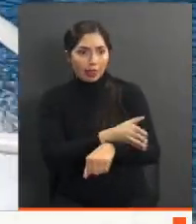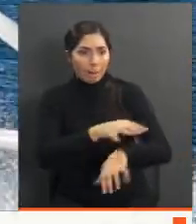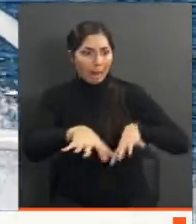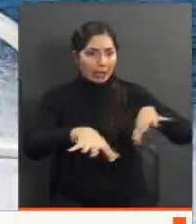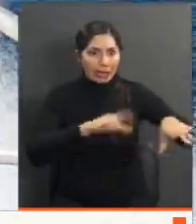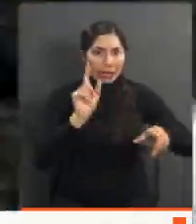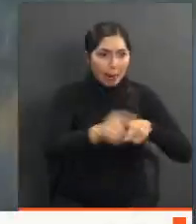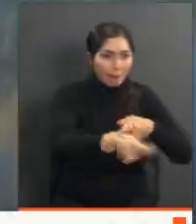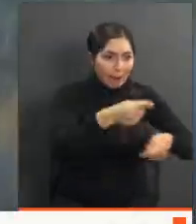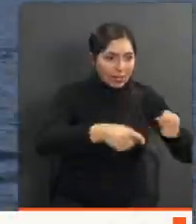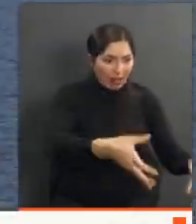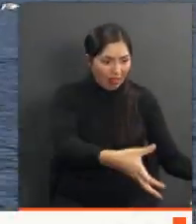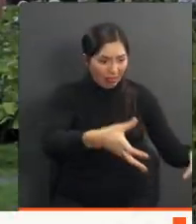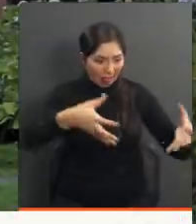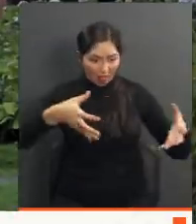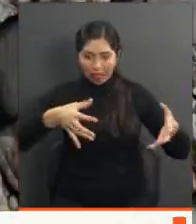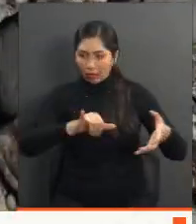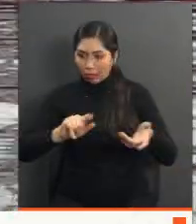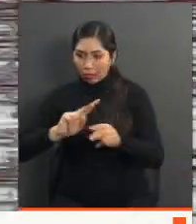segundos